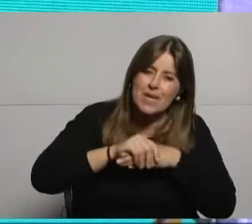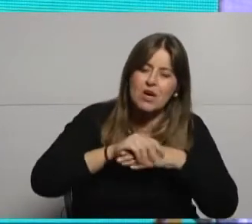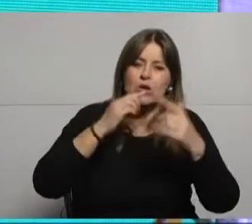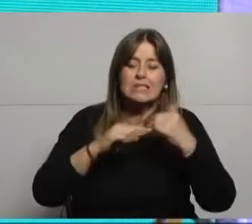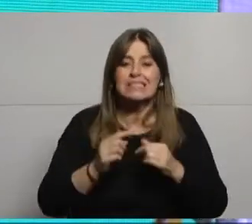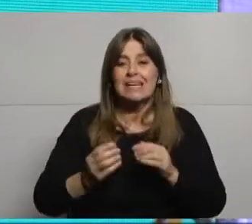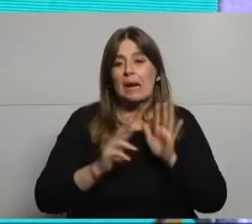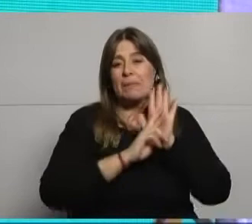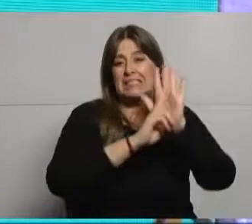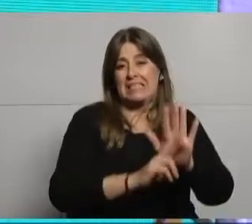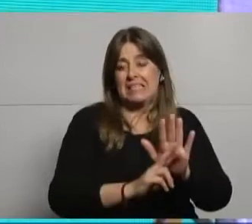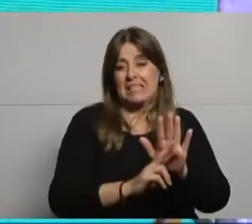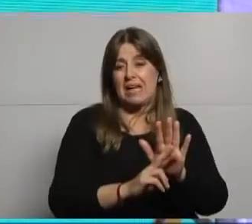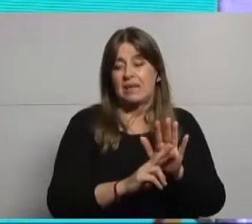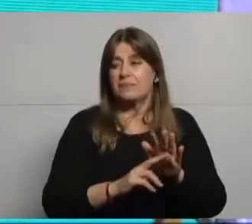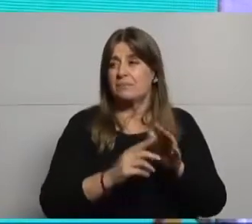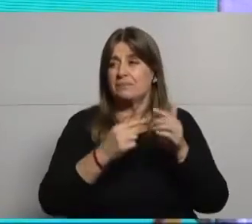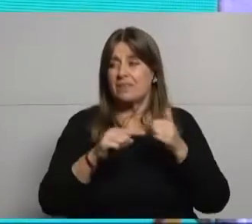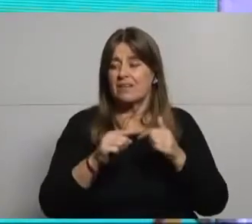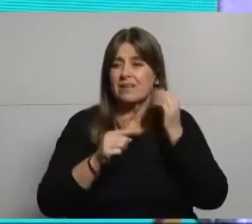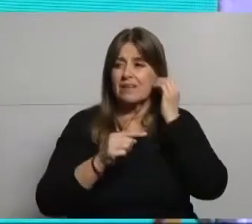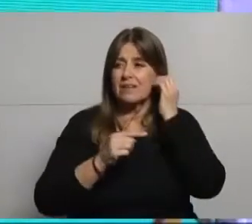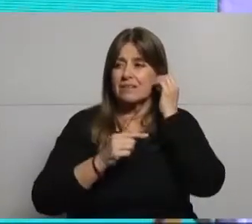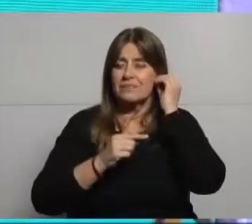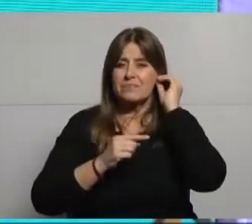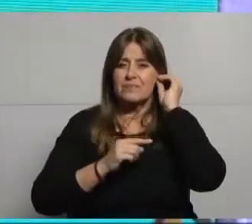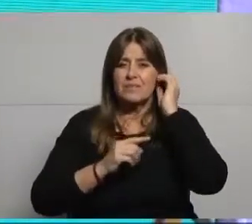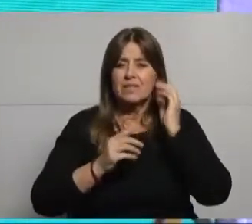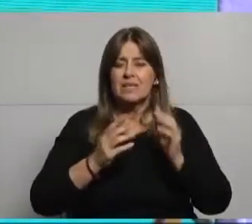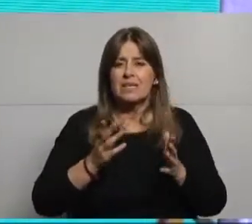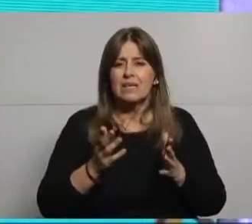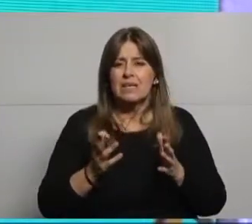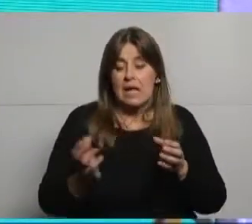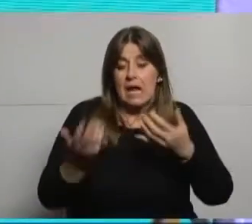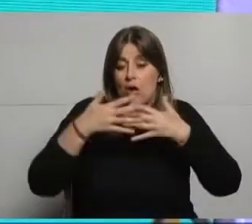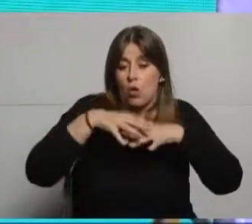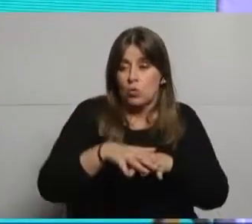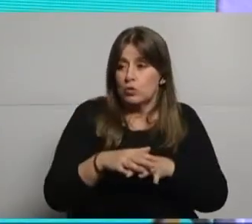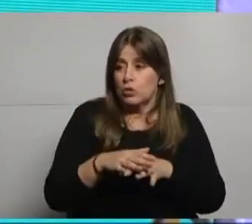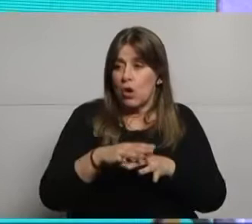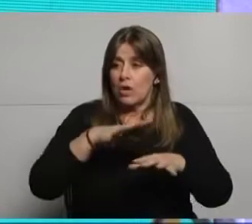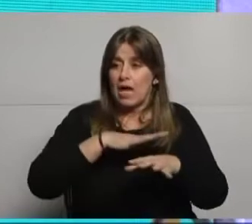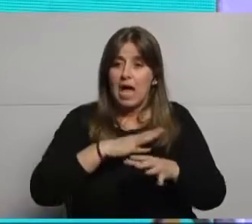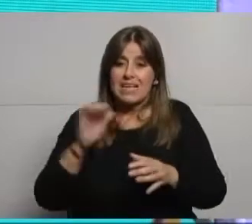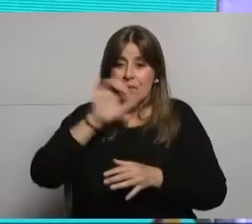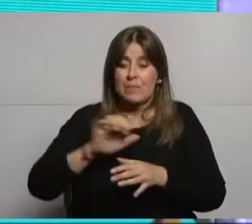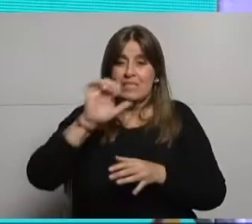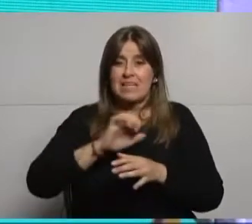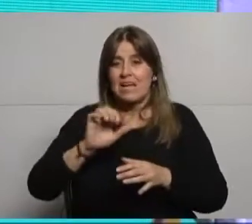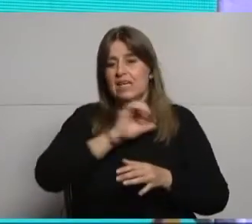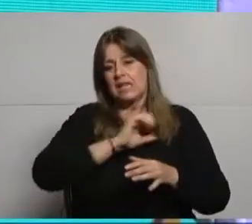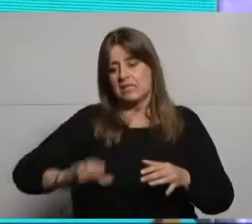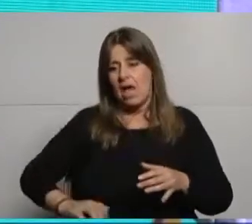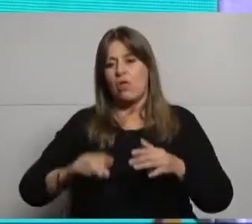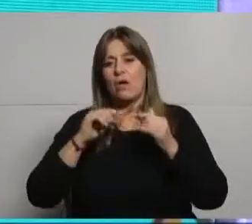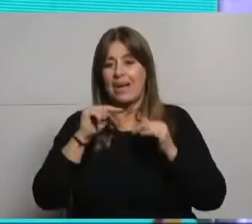a Hilda. Ahora Lercy hablaba de la conjunción que hubo entre las empresas y el Estado, ¿no?